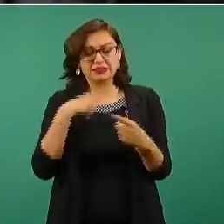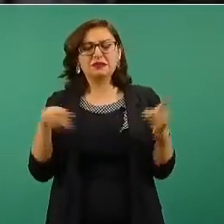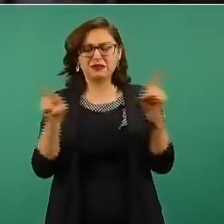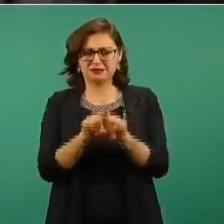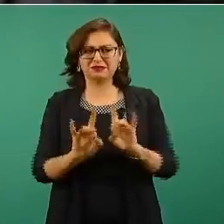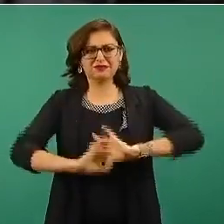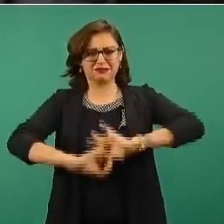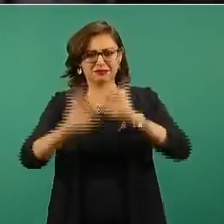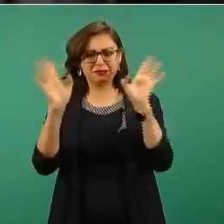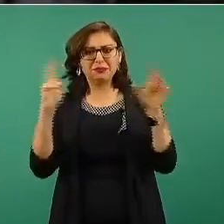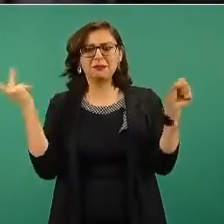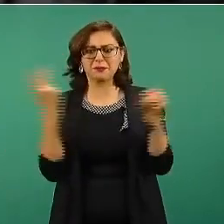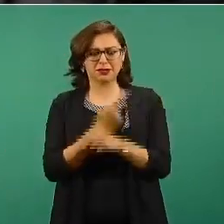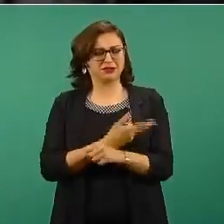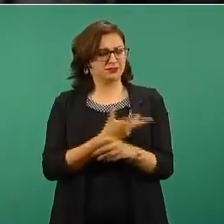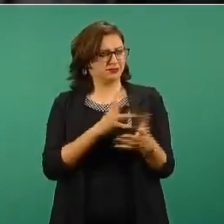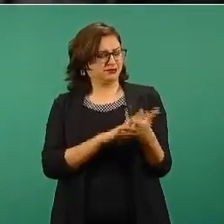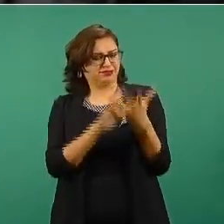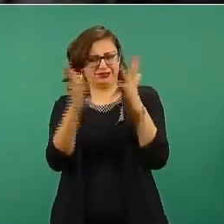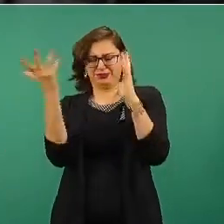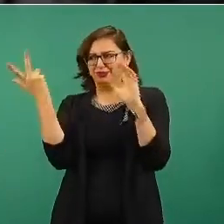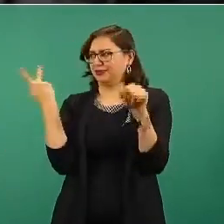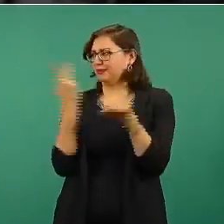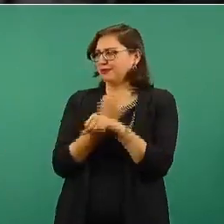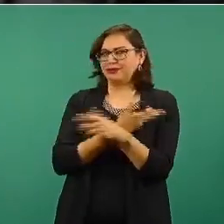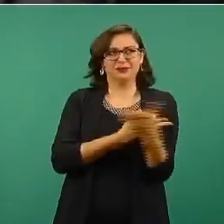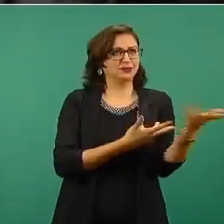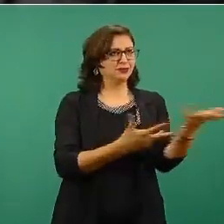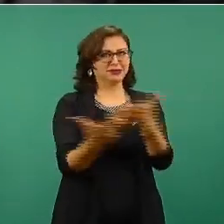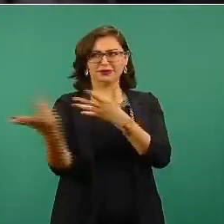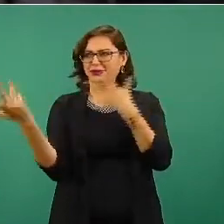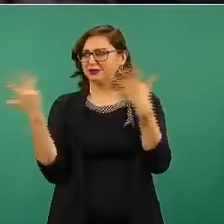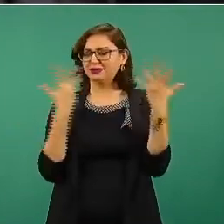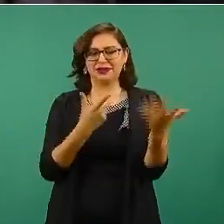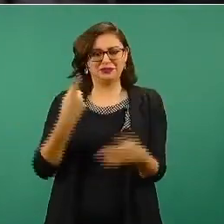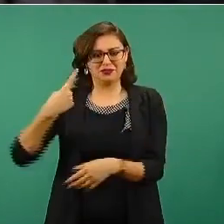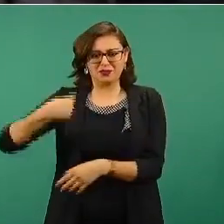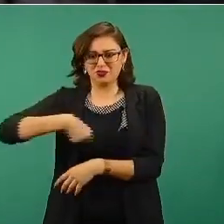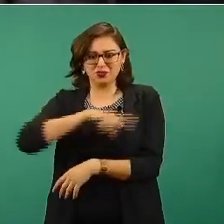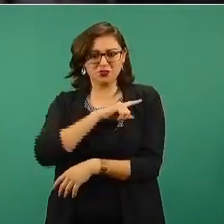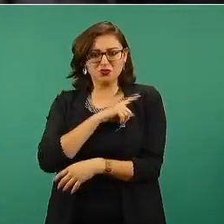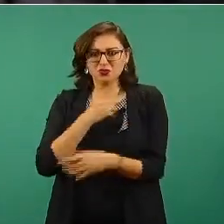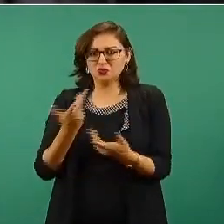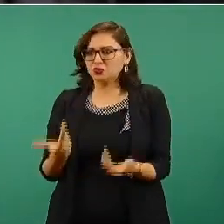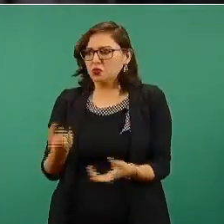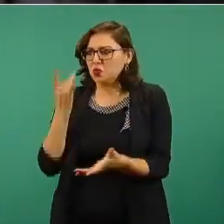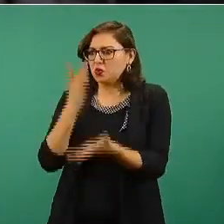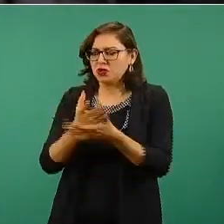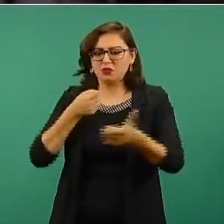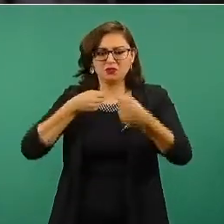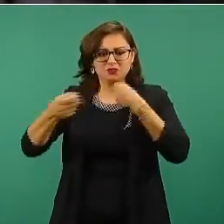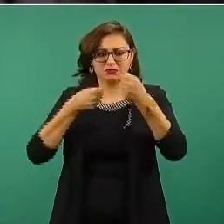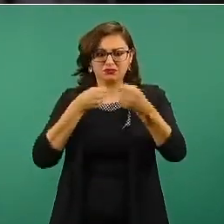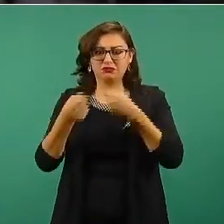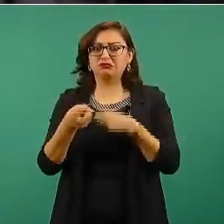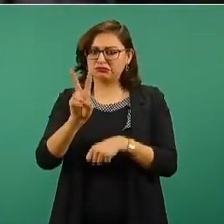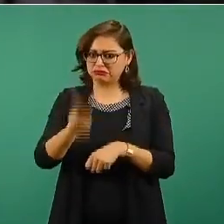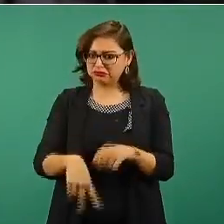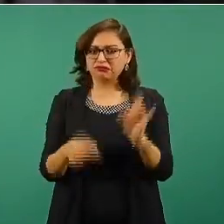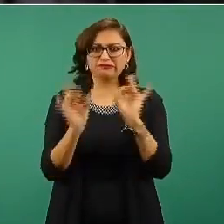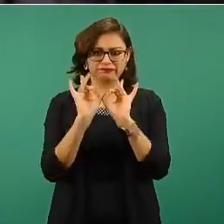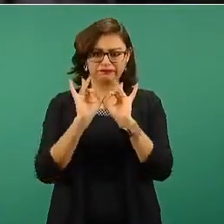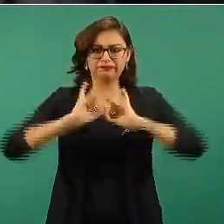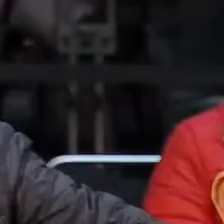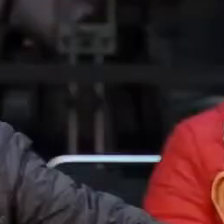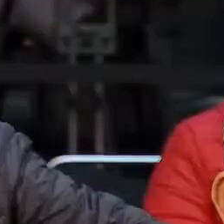algún momento parecía así desproporcionado para quienes pues ni siquiera, o bueno, pues llevábamos una cobertura. Sí fue una situación de que